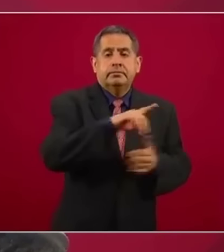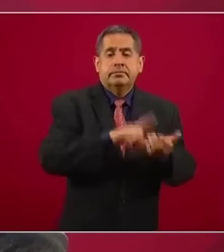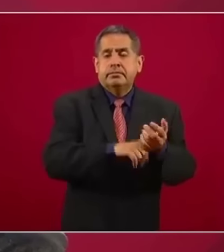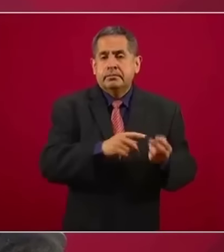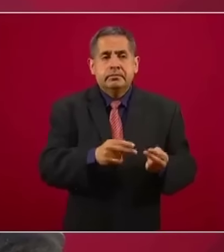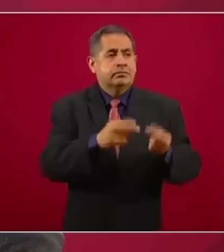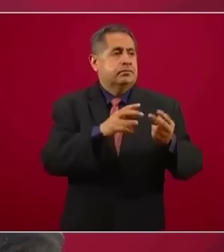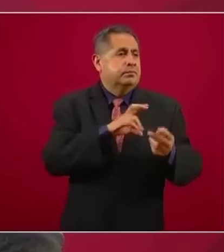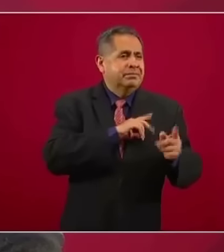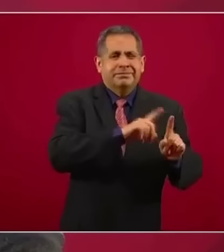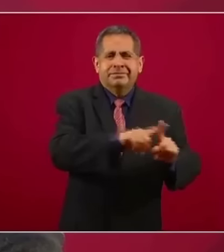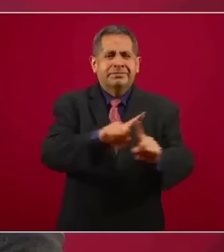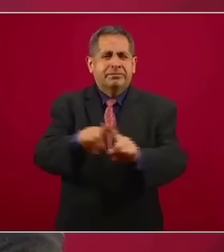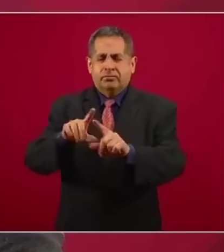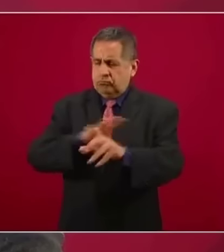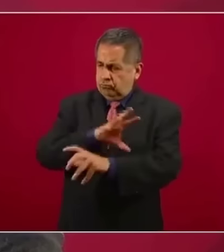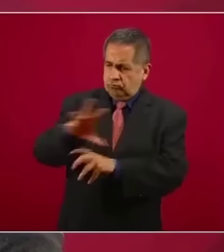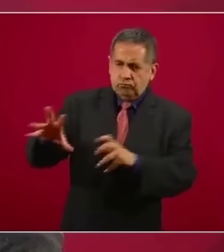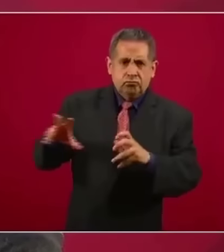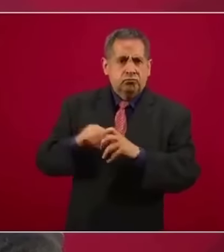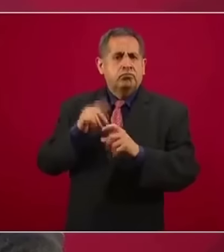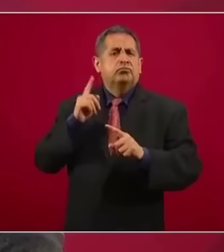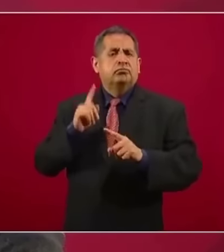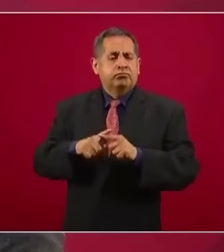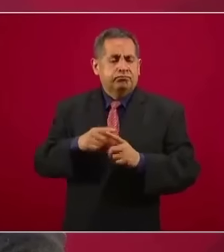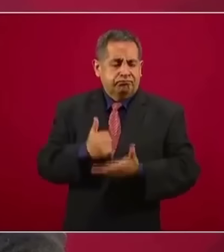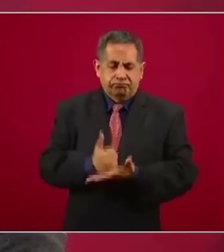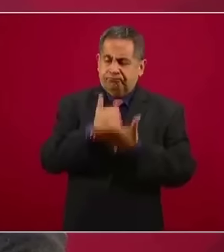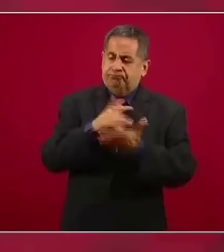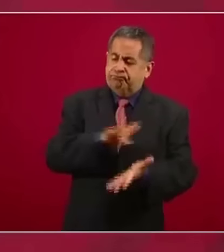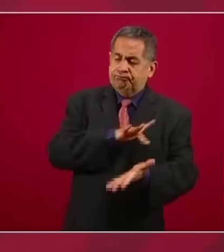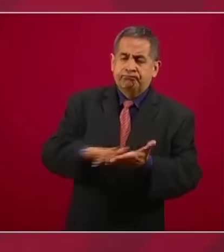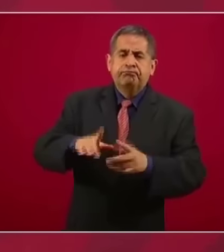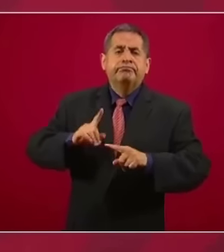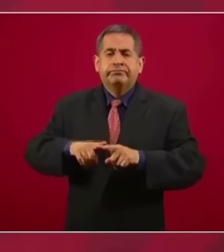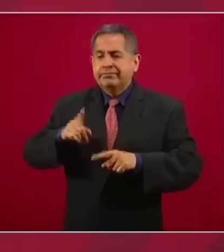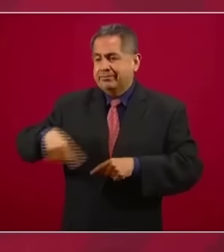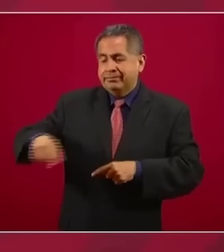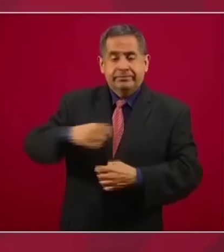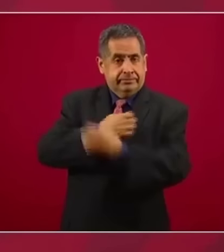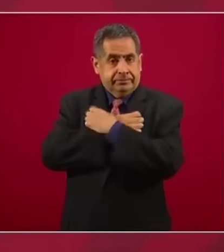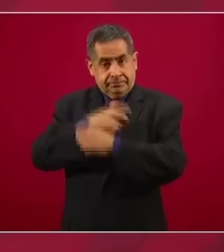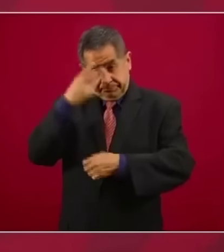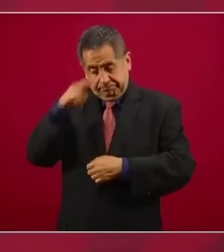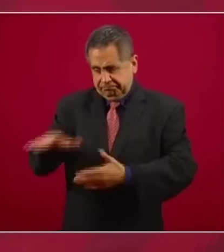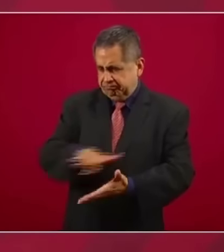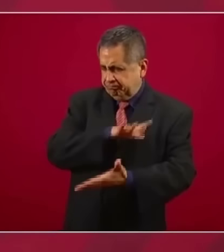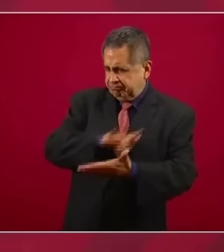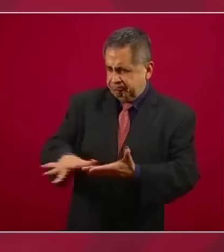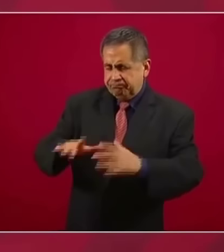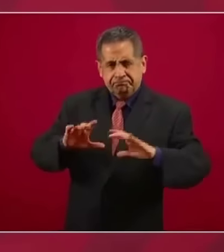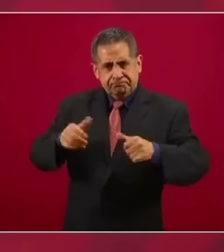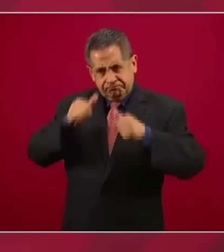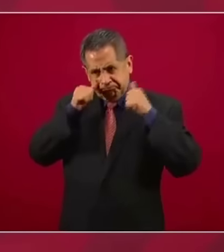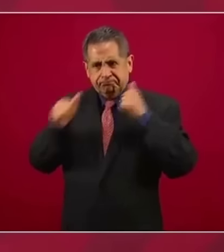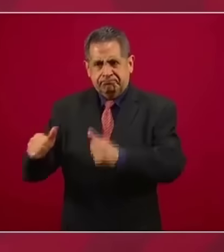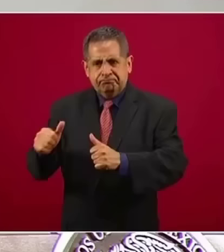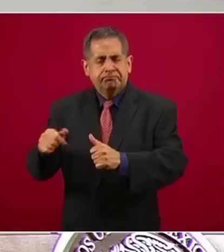Todos por la educación de México, todos